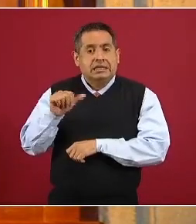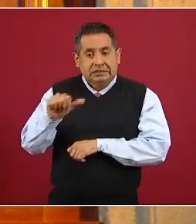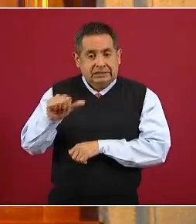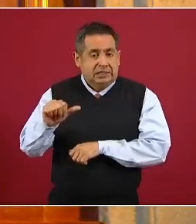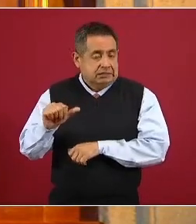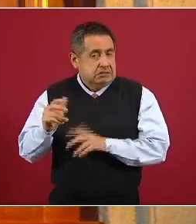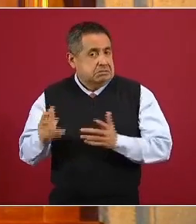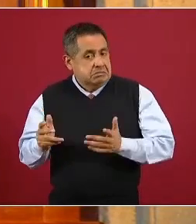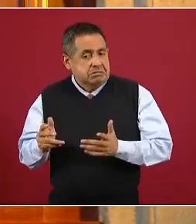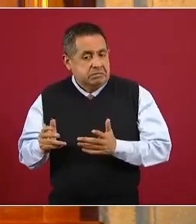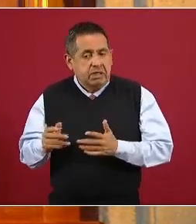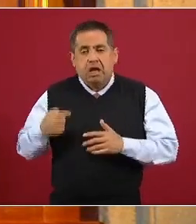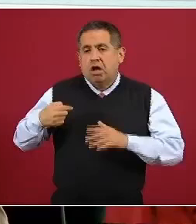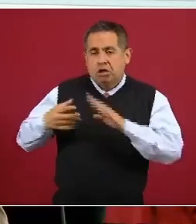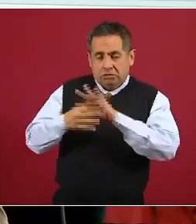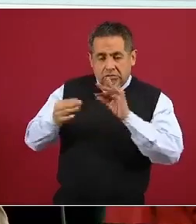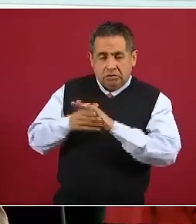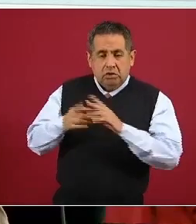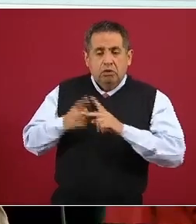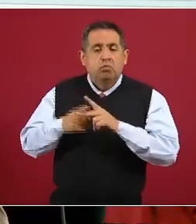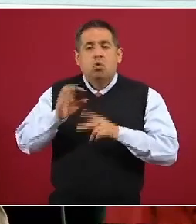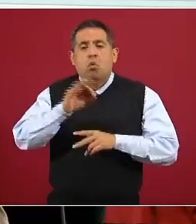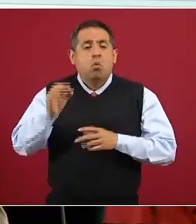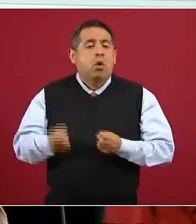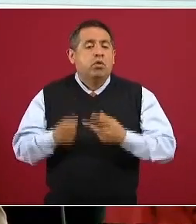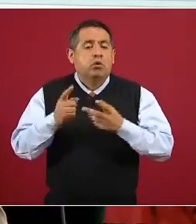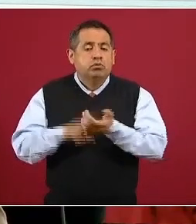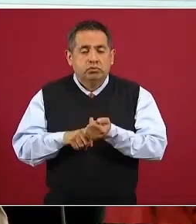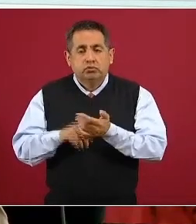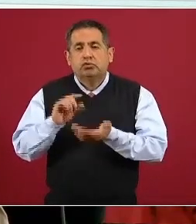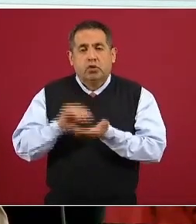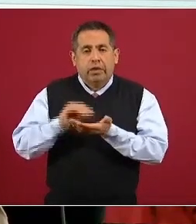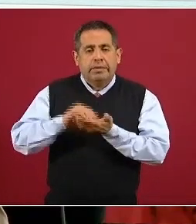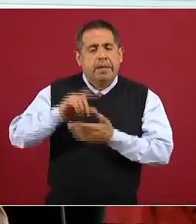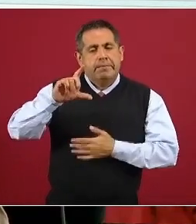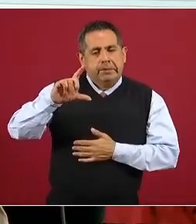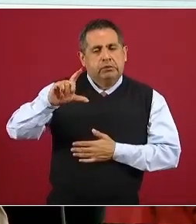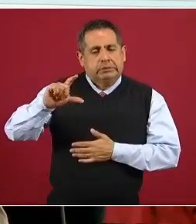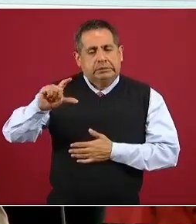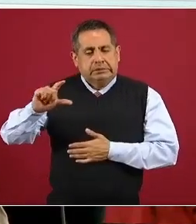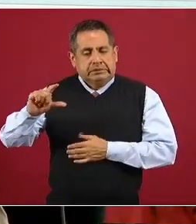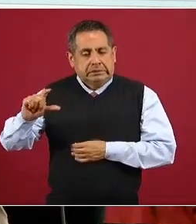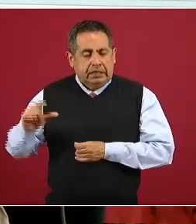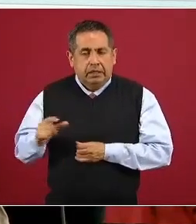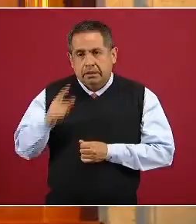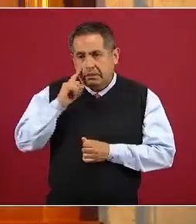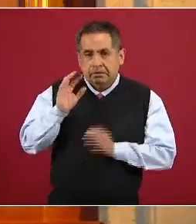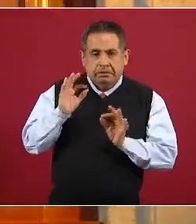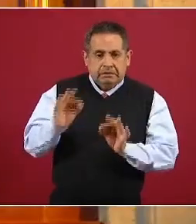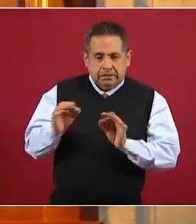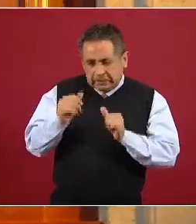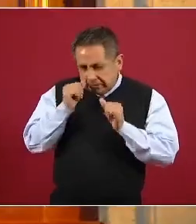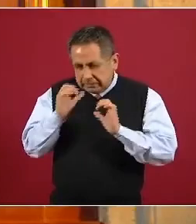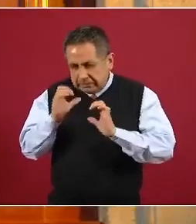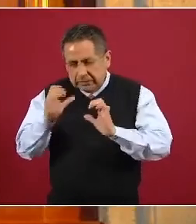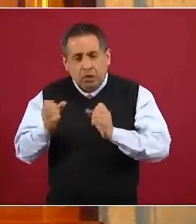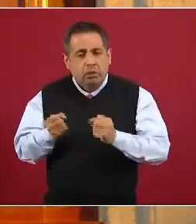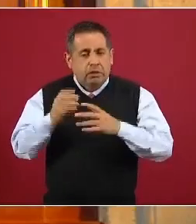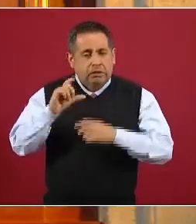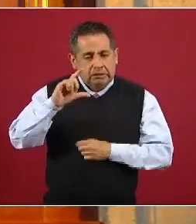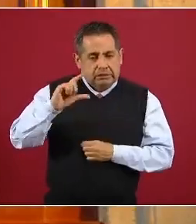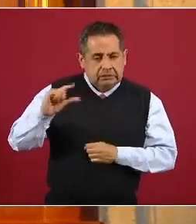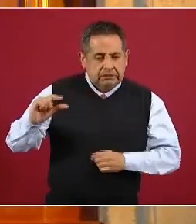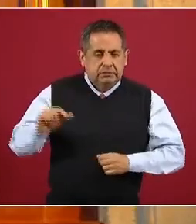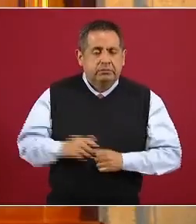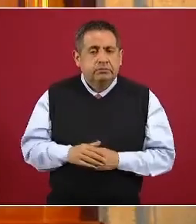671,716, y comentábamos, nuestro porcentaje de positividad sigue disminuyendo. Recordemos que es un indicador al que le estamos dando un seguimiento muy